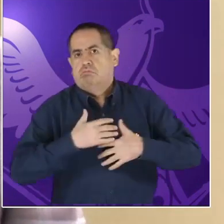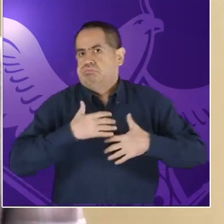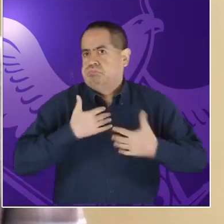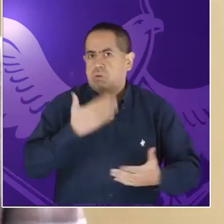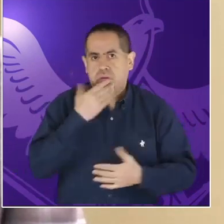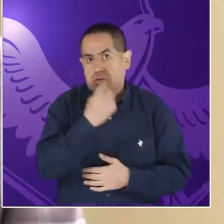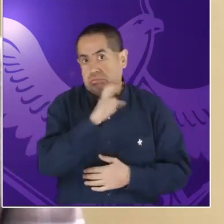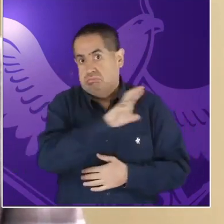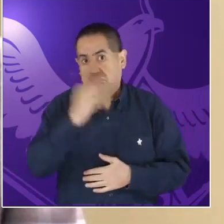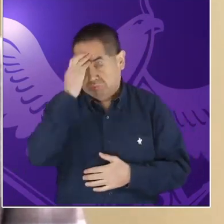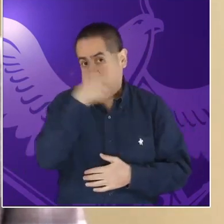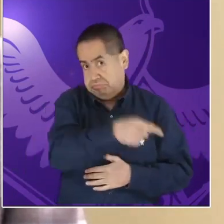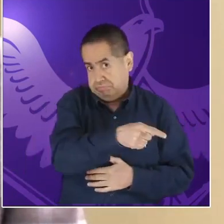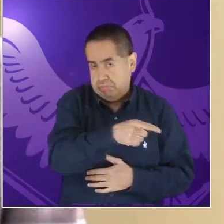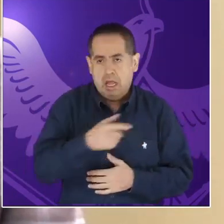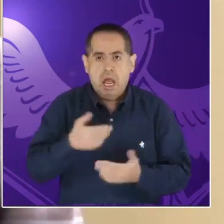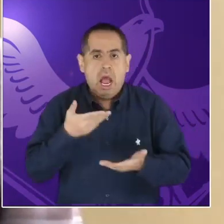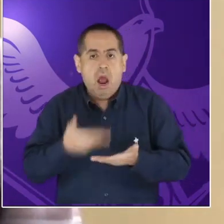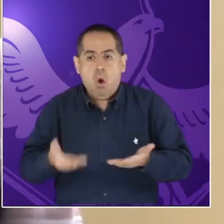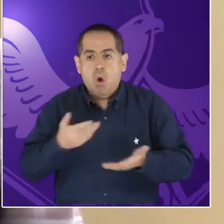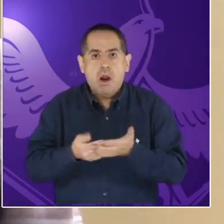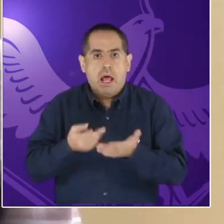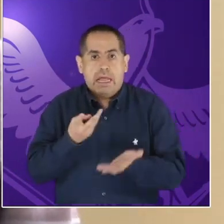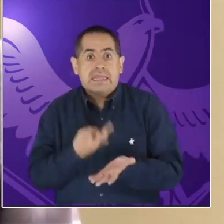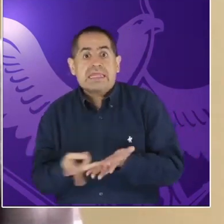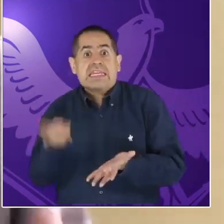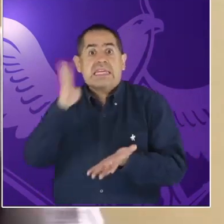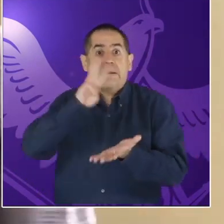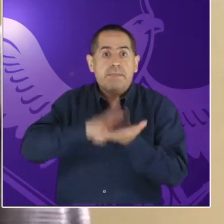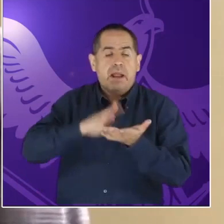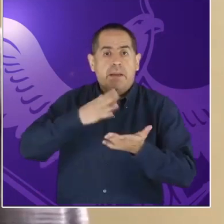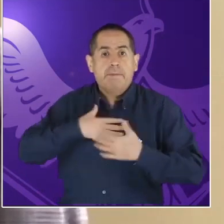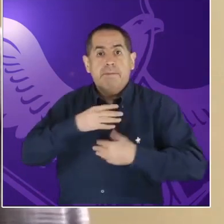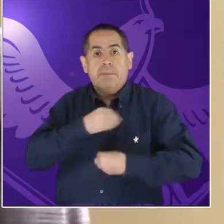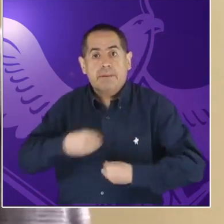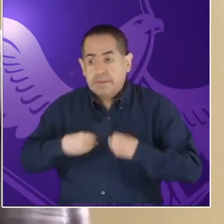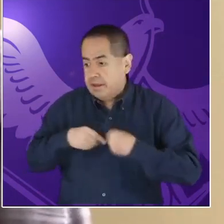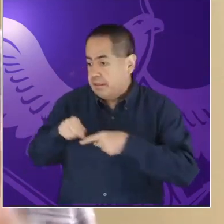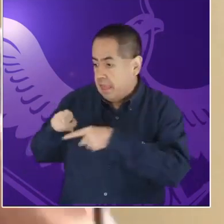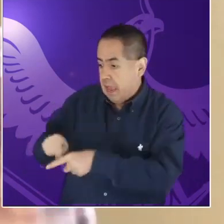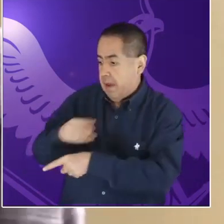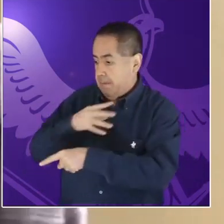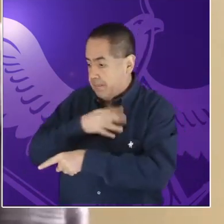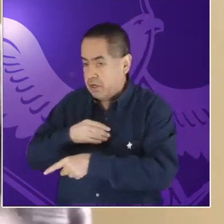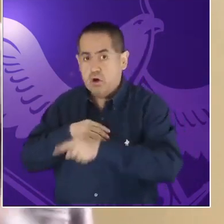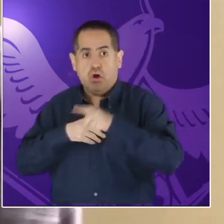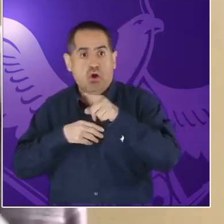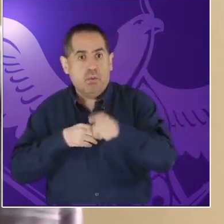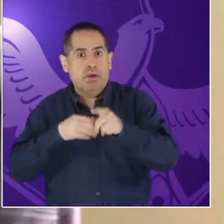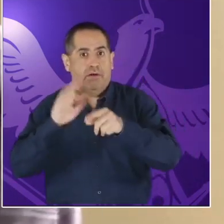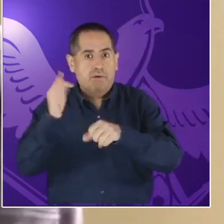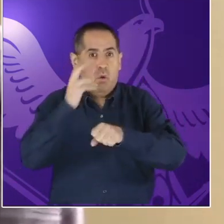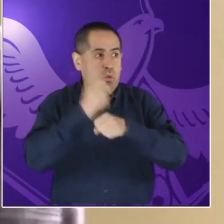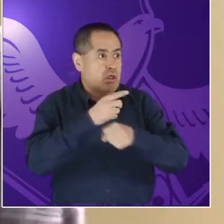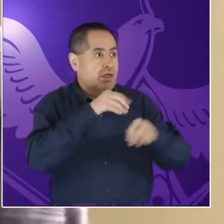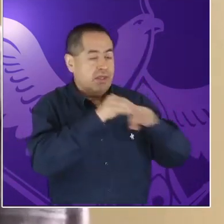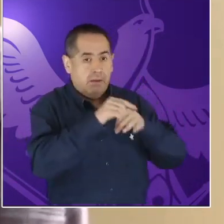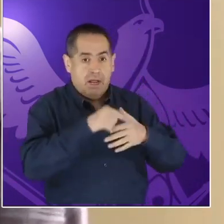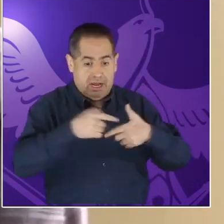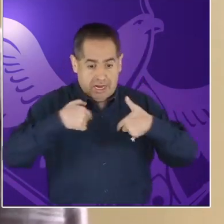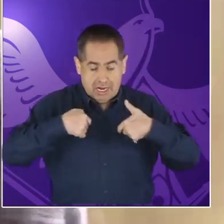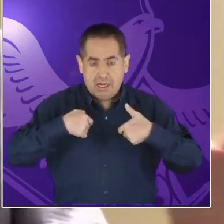importante esa, digamos, configuración ahora triple que está en mi vida, desde el espacio del ejercicio de mis